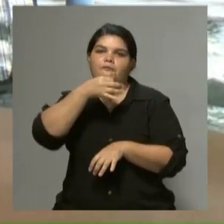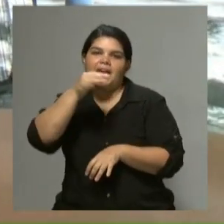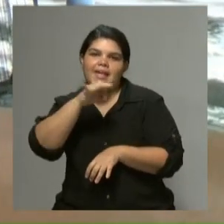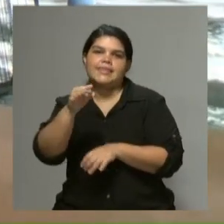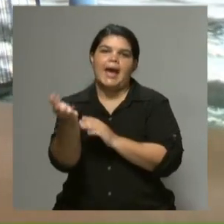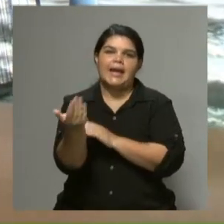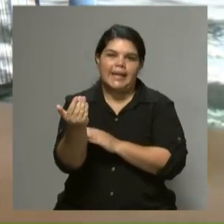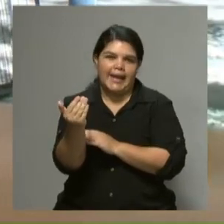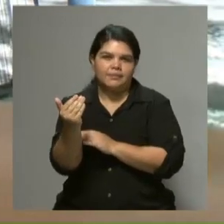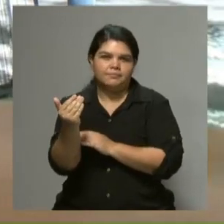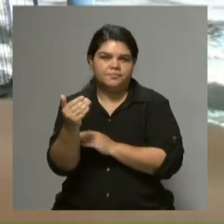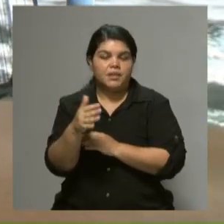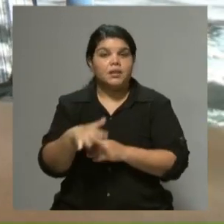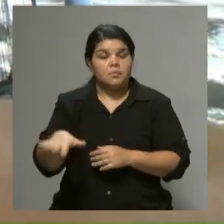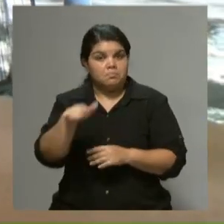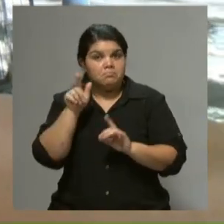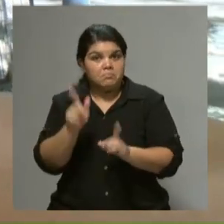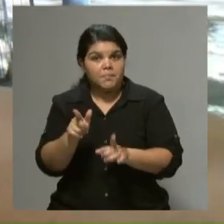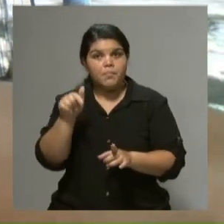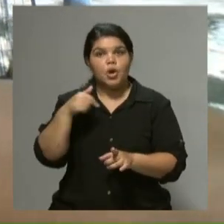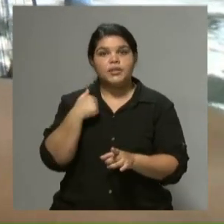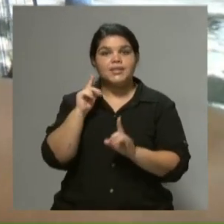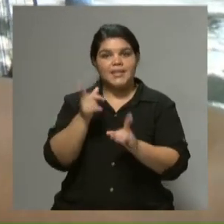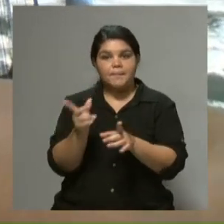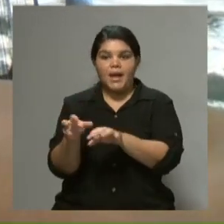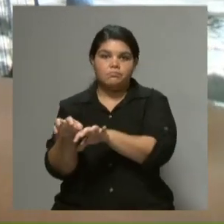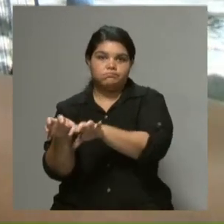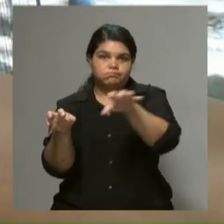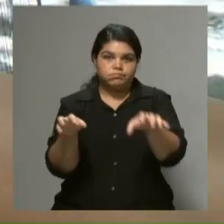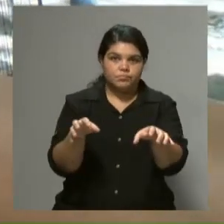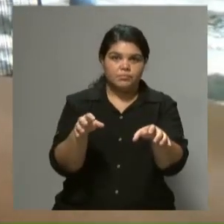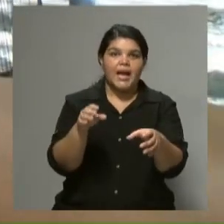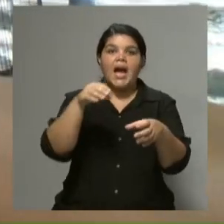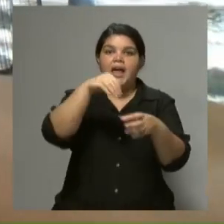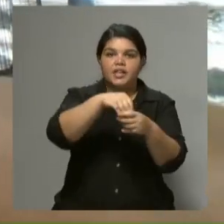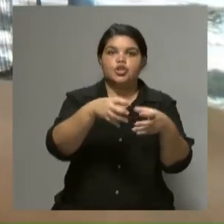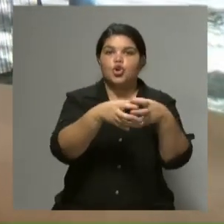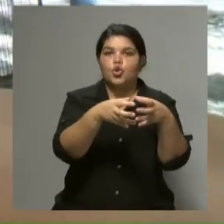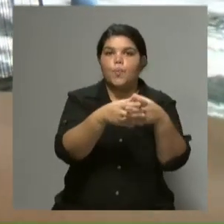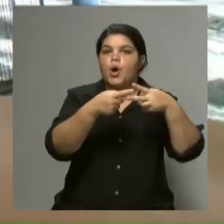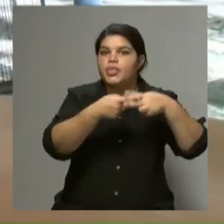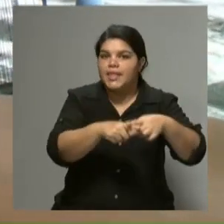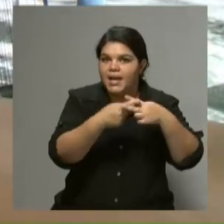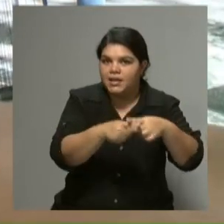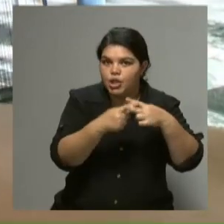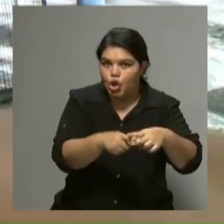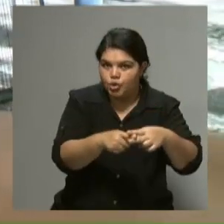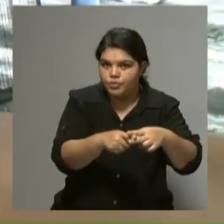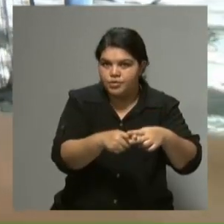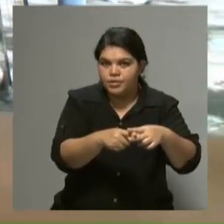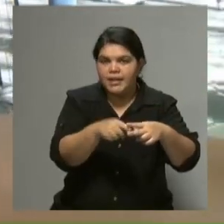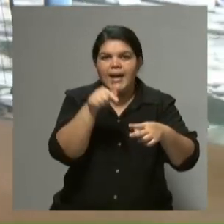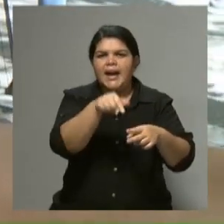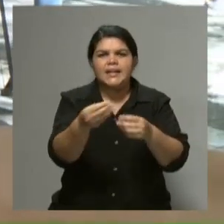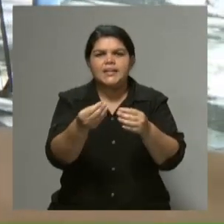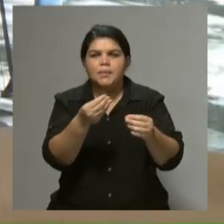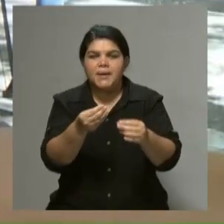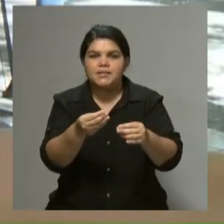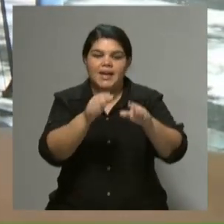asimismo pertenezco a un servicio local de niñez y adolescencia en un equipo técnico que trabajamos en materia de